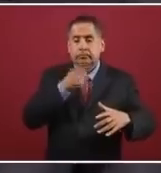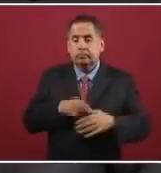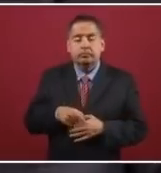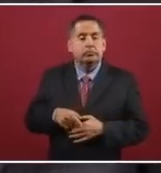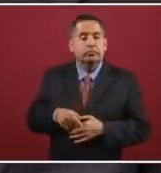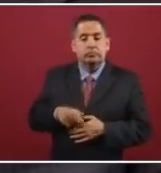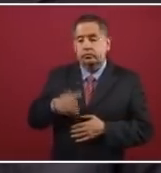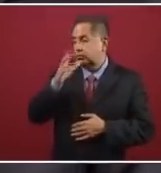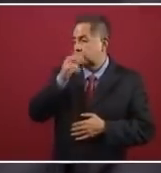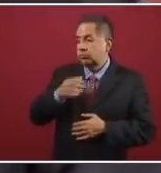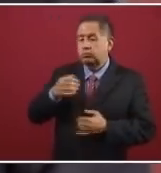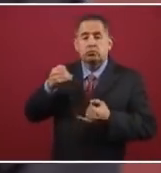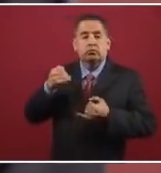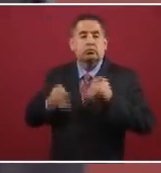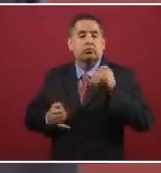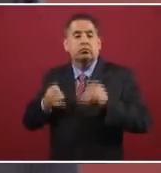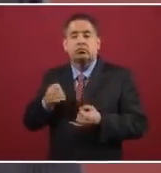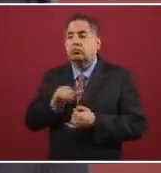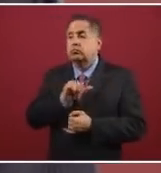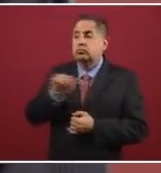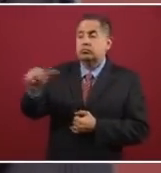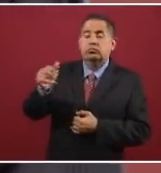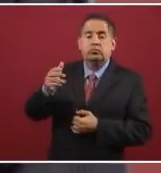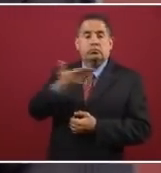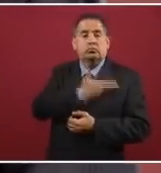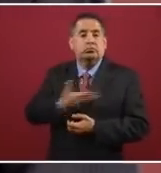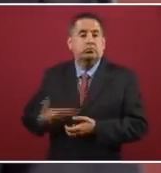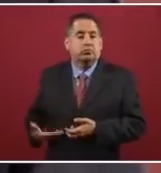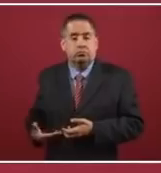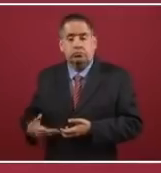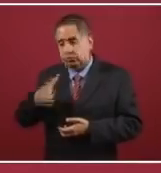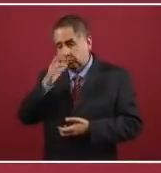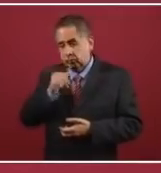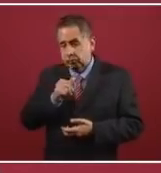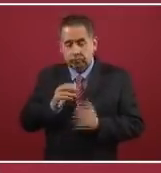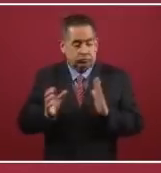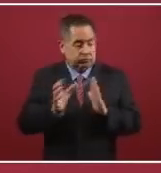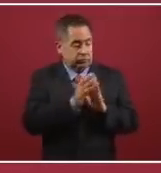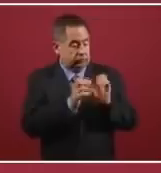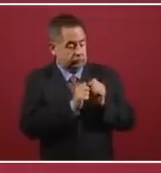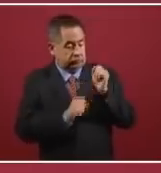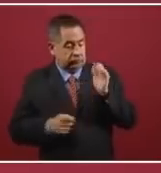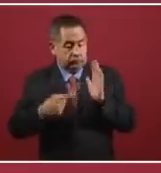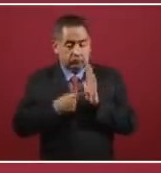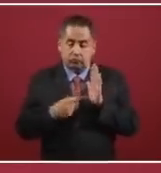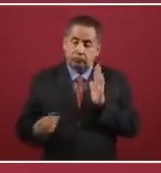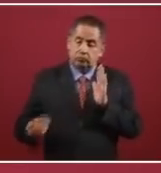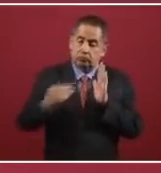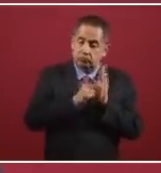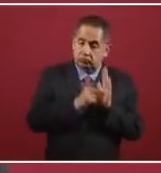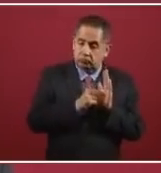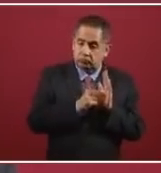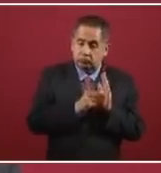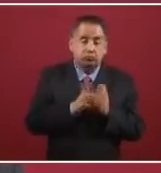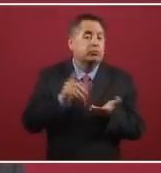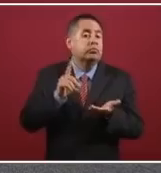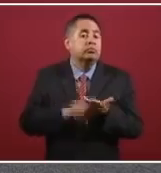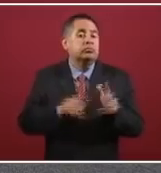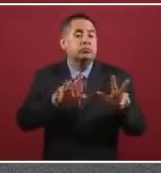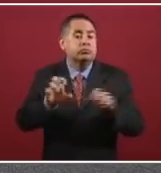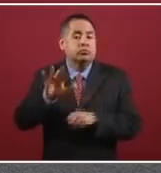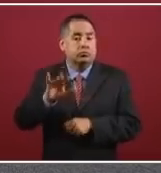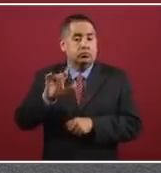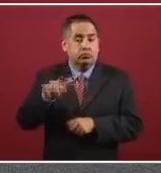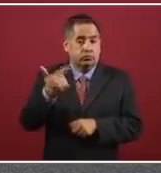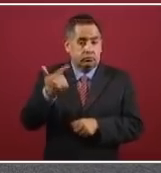juzgarse al presidente porque la Constitución establecía la de